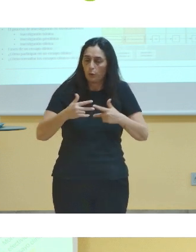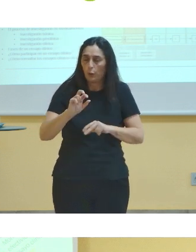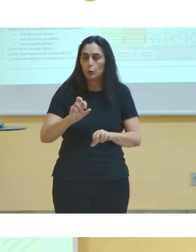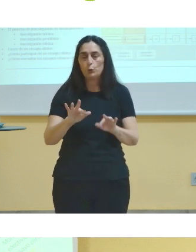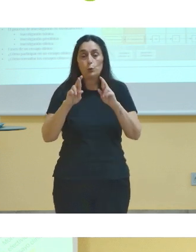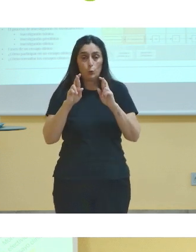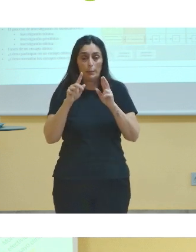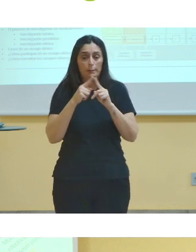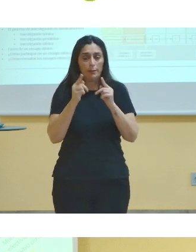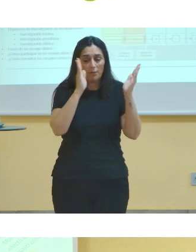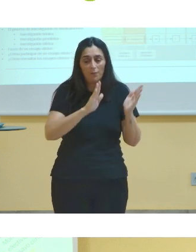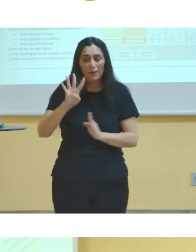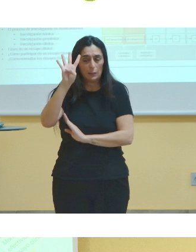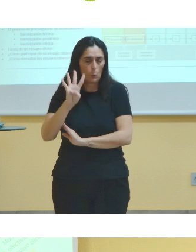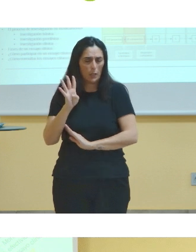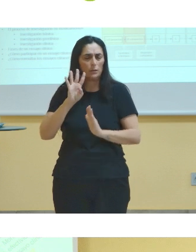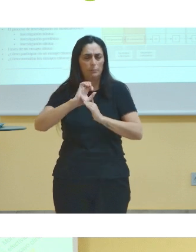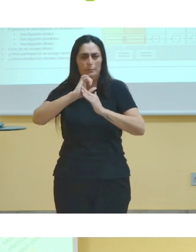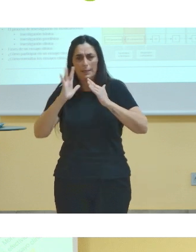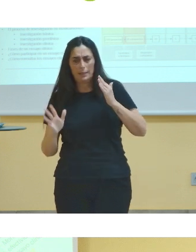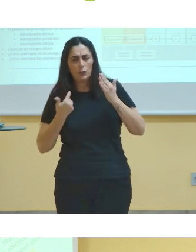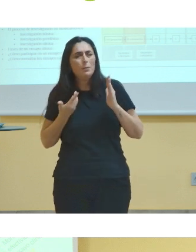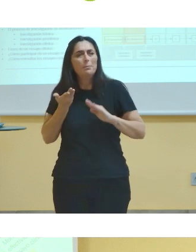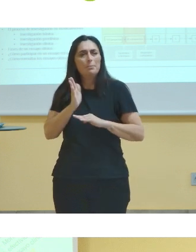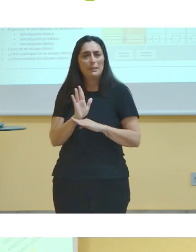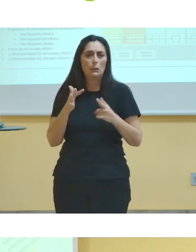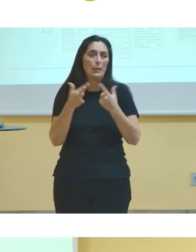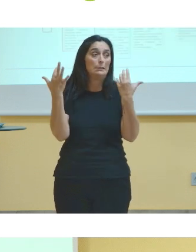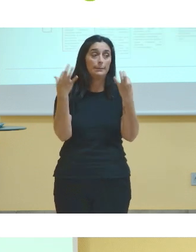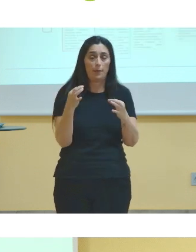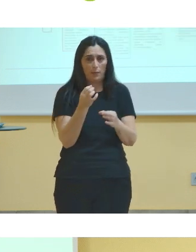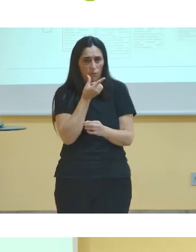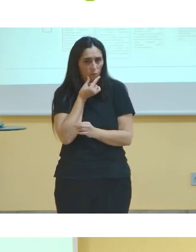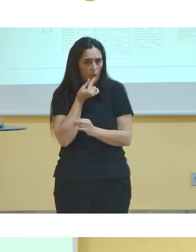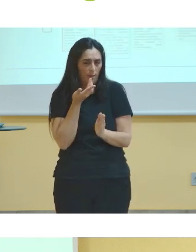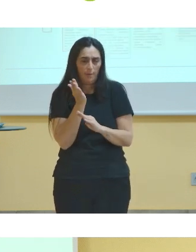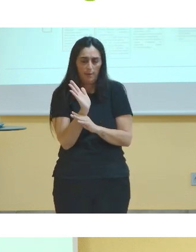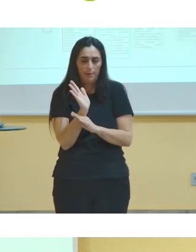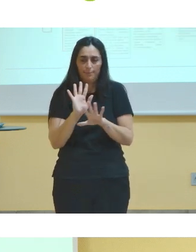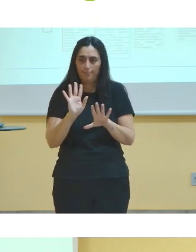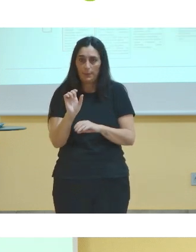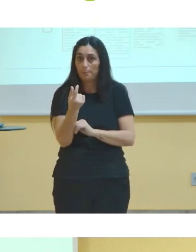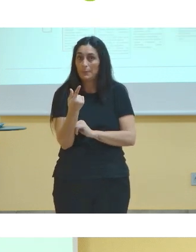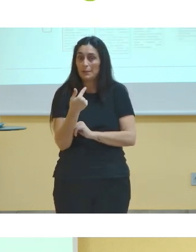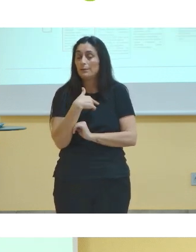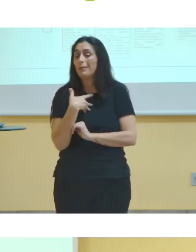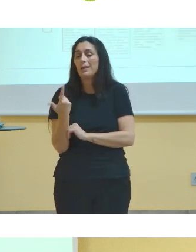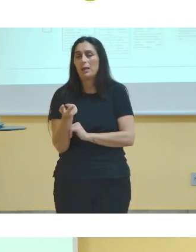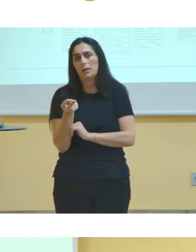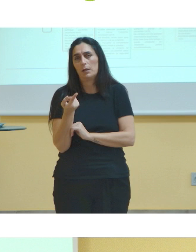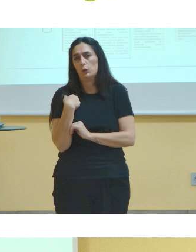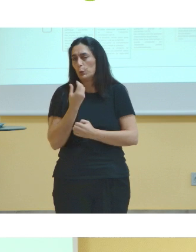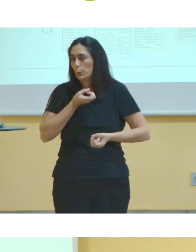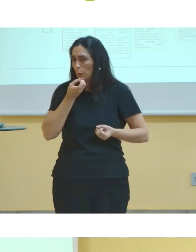de monitorización, la fase 4, etc. Bueno, lo presentamos de una manera muy sencilla, pero lo que sobre todo, lo que queremos, que es un poco lo que aquí